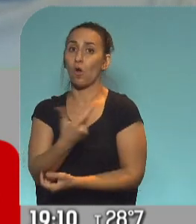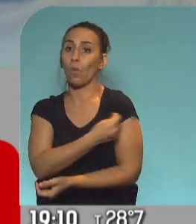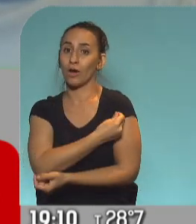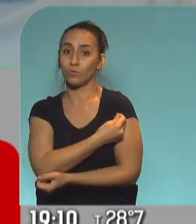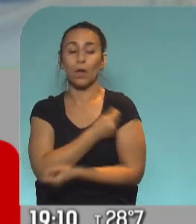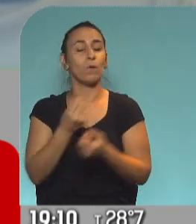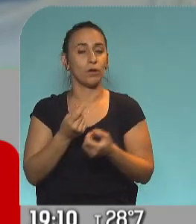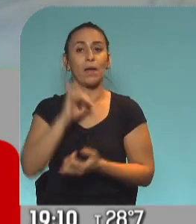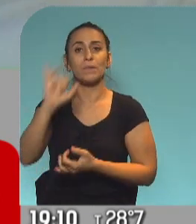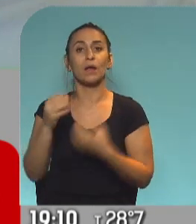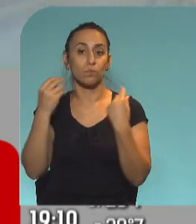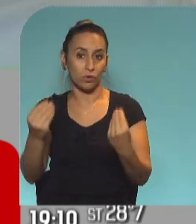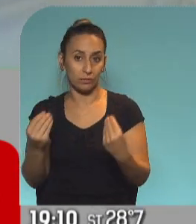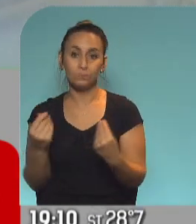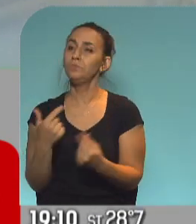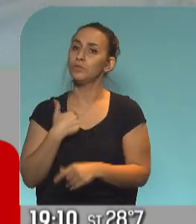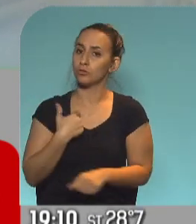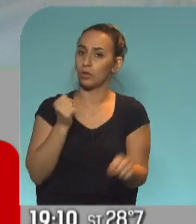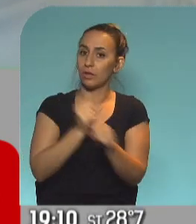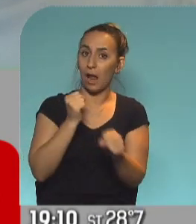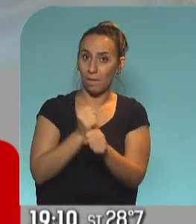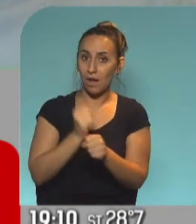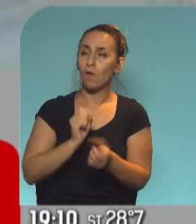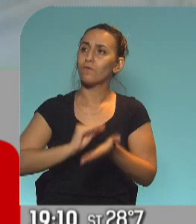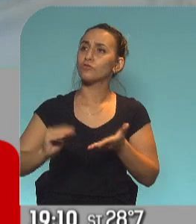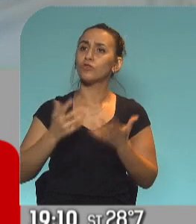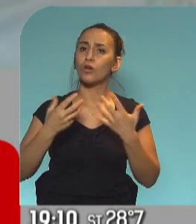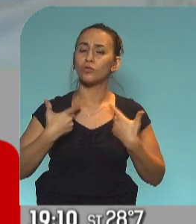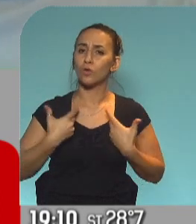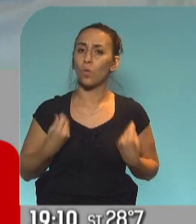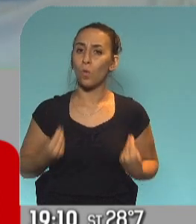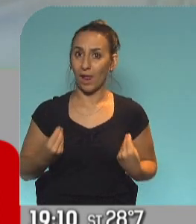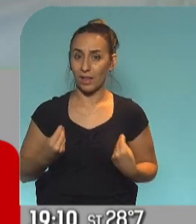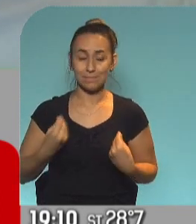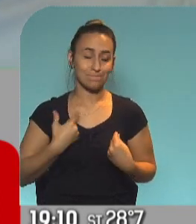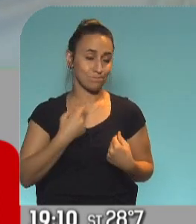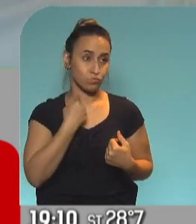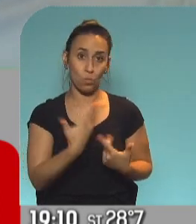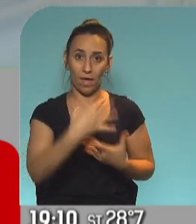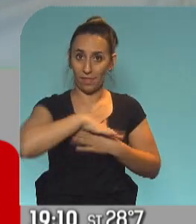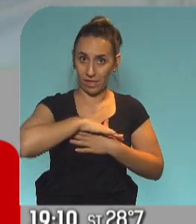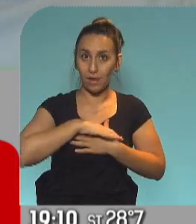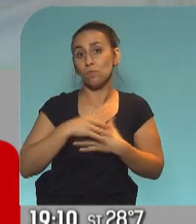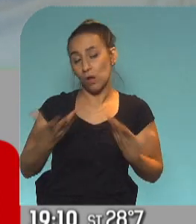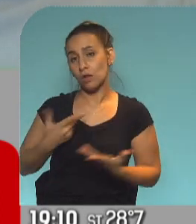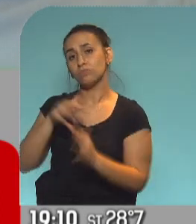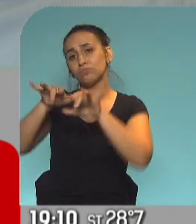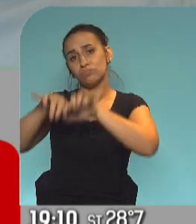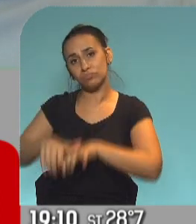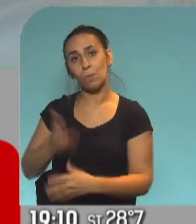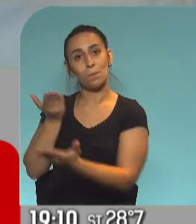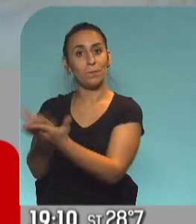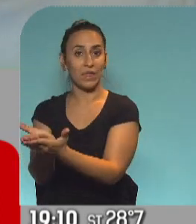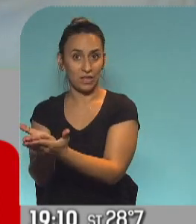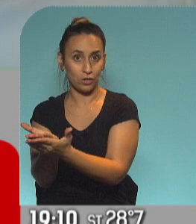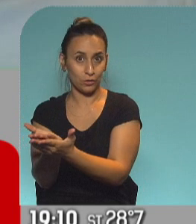vacunar. Bueno, ¿por qué? Porque cumplo tal y tal función, tengo tal y tal grado de exposición. Esto es importante para entenderlo, Ari,